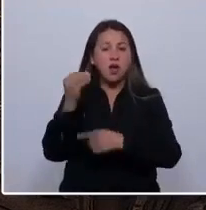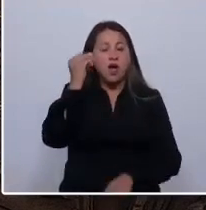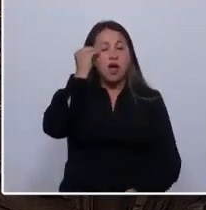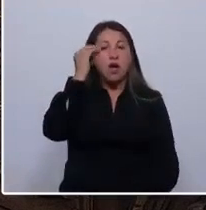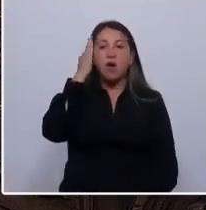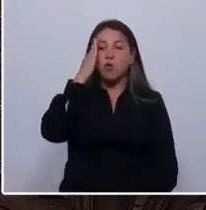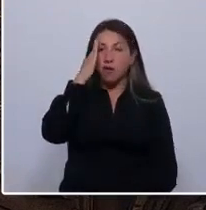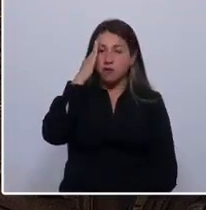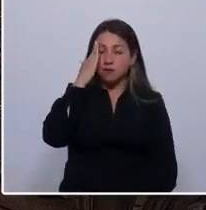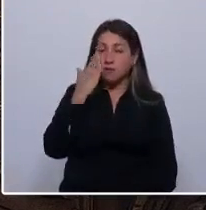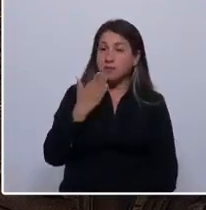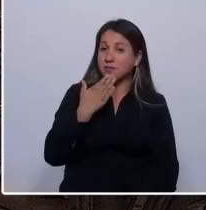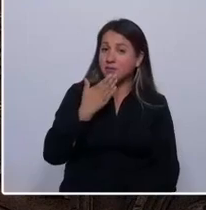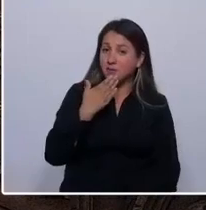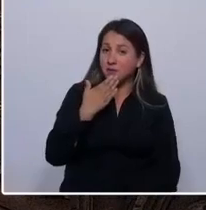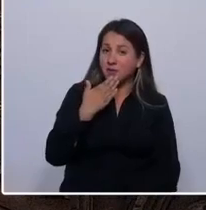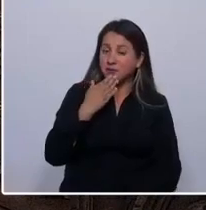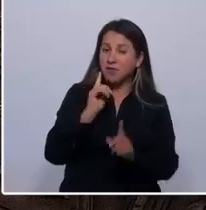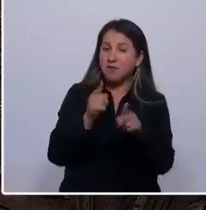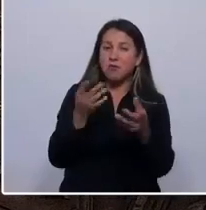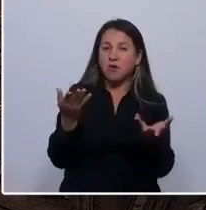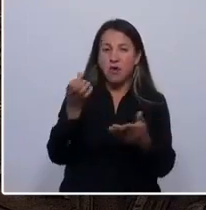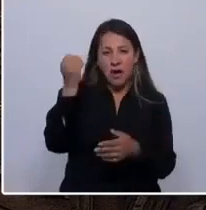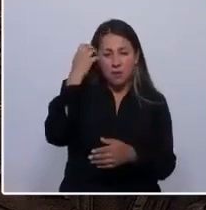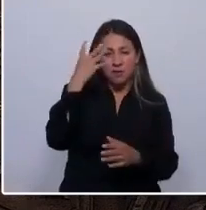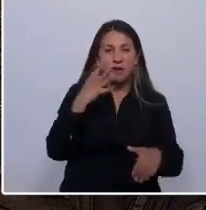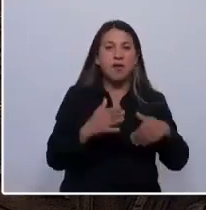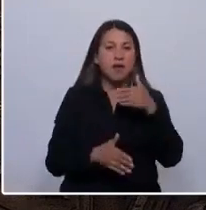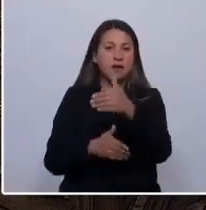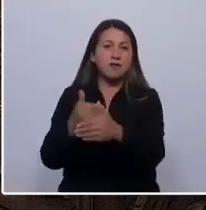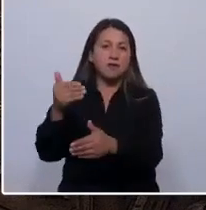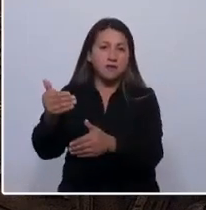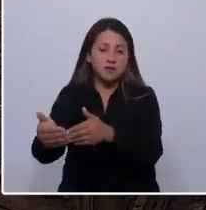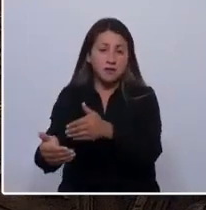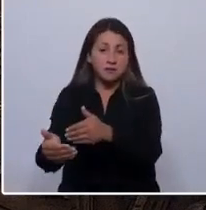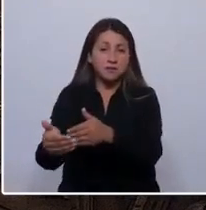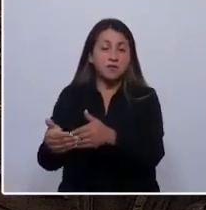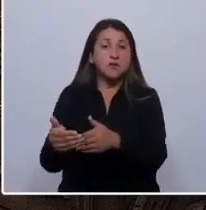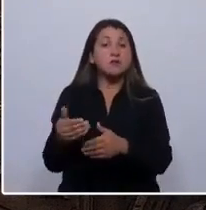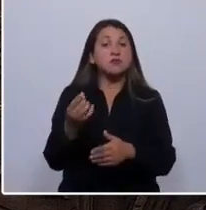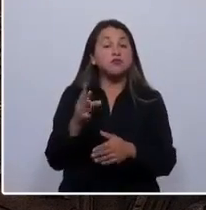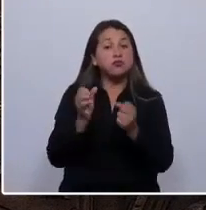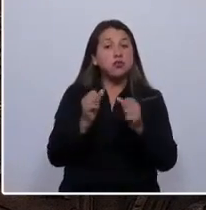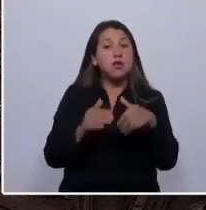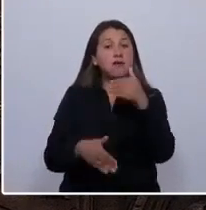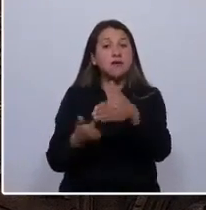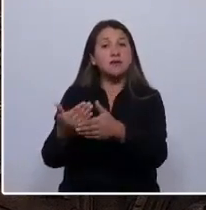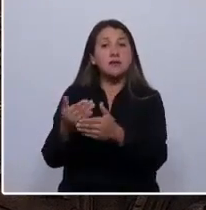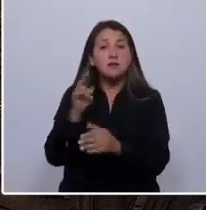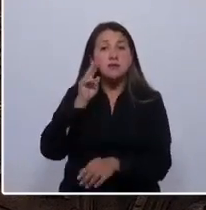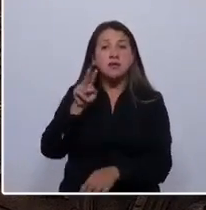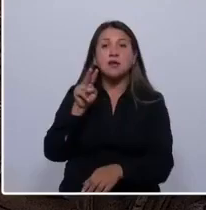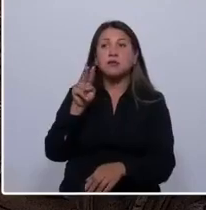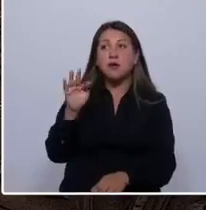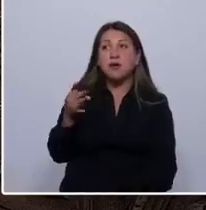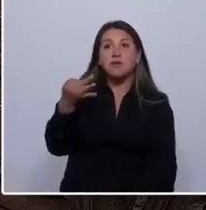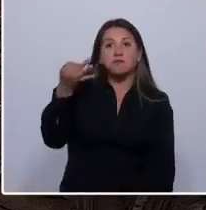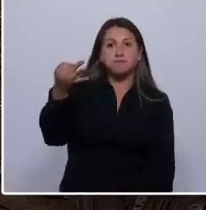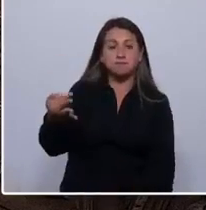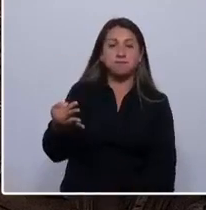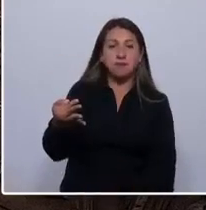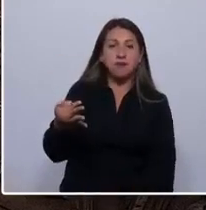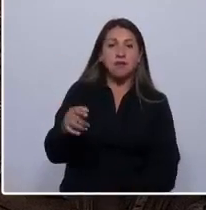también debemos aprender a avanzar. Y solo se avanza mirando hacia adelante.